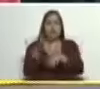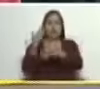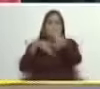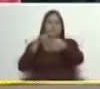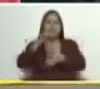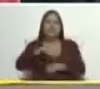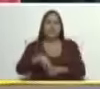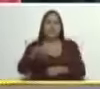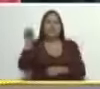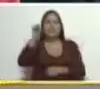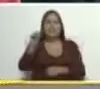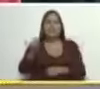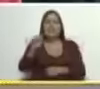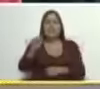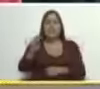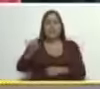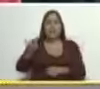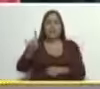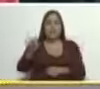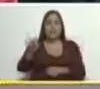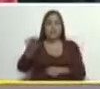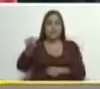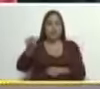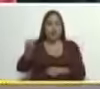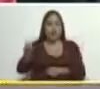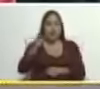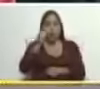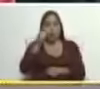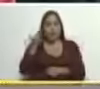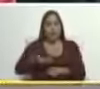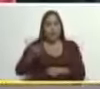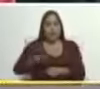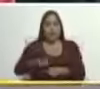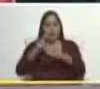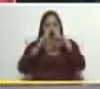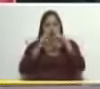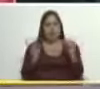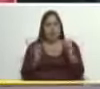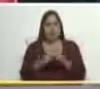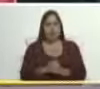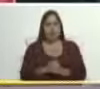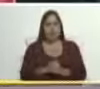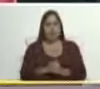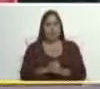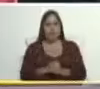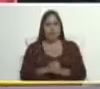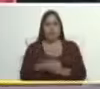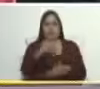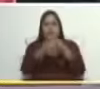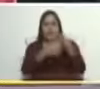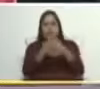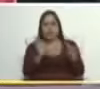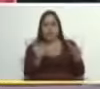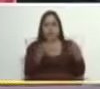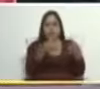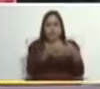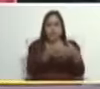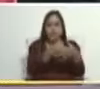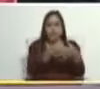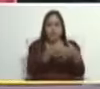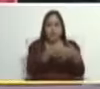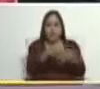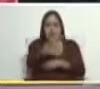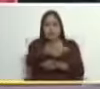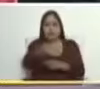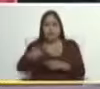se se reunió con un grupo de